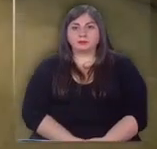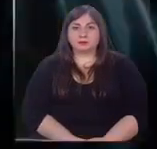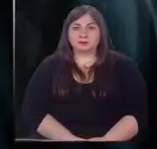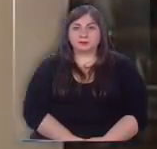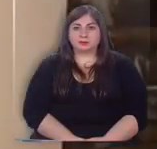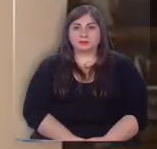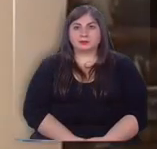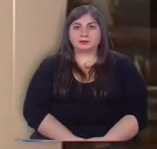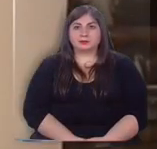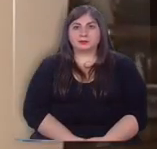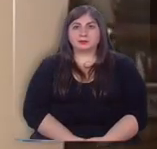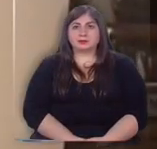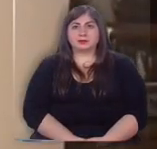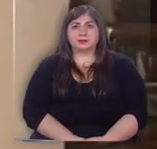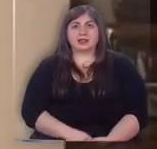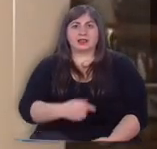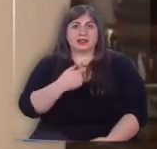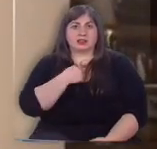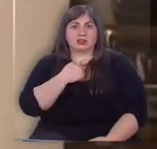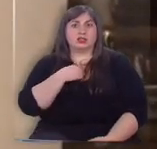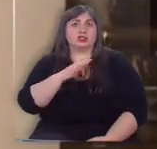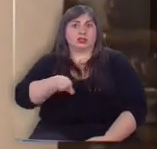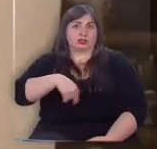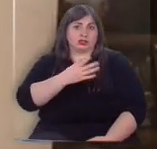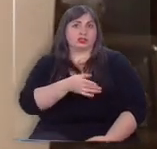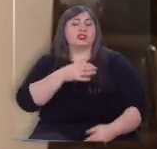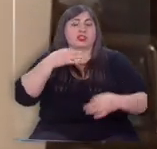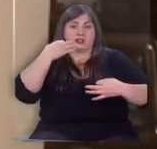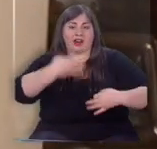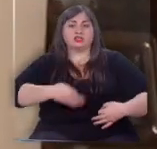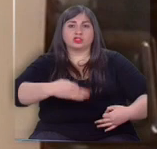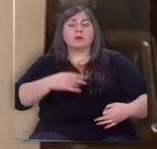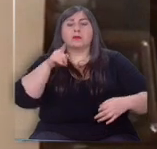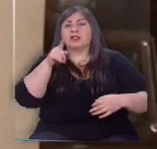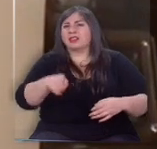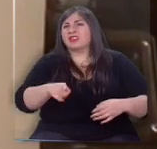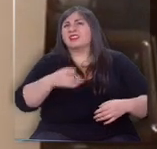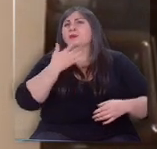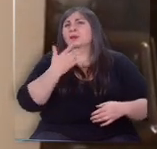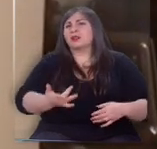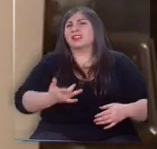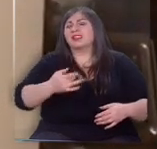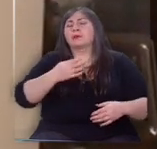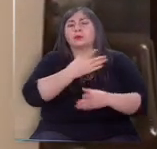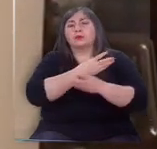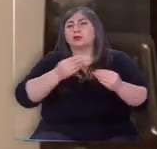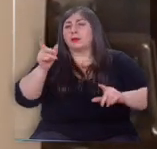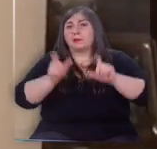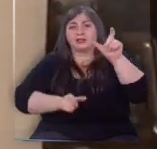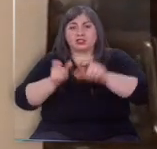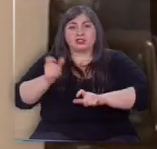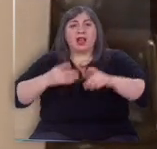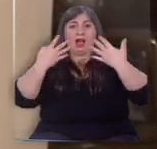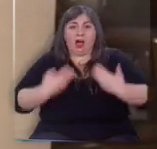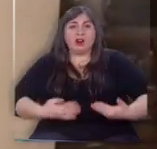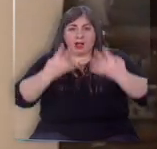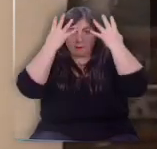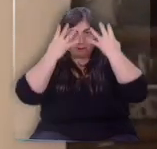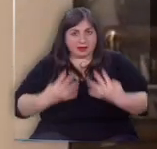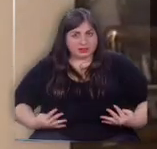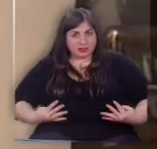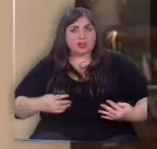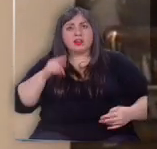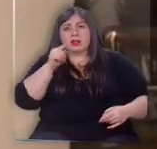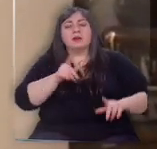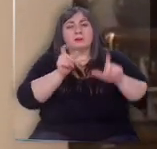Esto nos alivia, no solo porque teníamos razón, sino que fundamentalmente porque cientos de personas que hoy día están privadas de libertad y